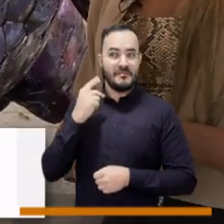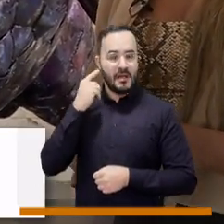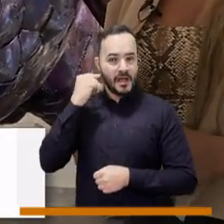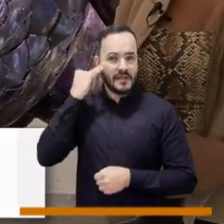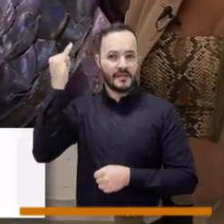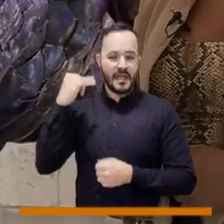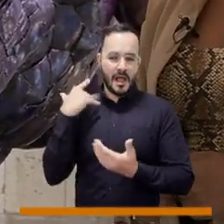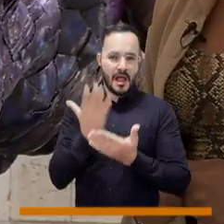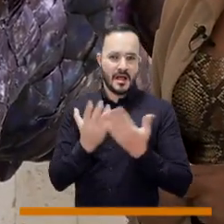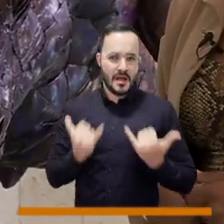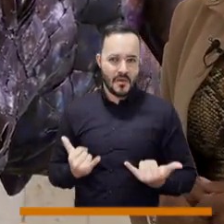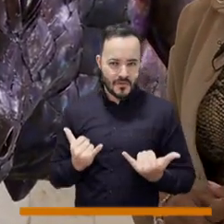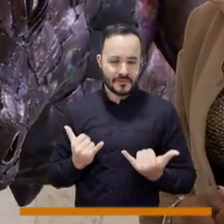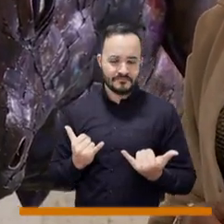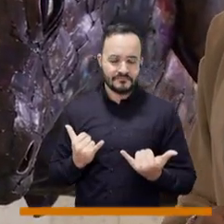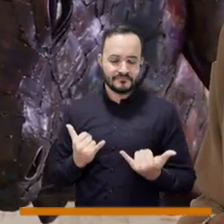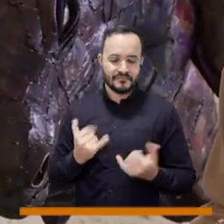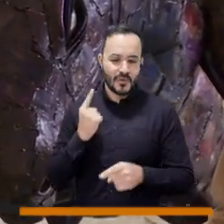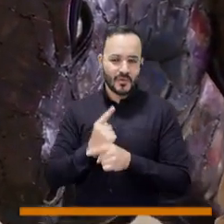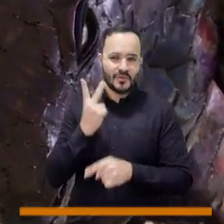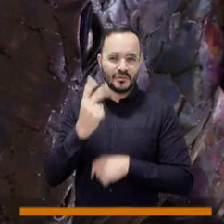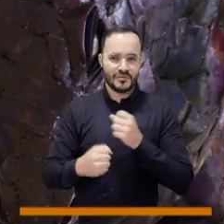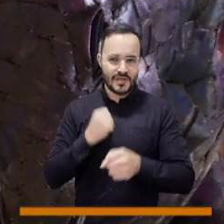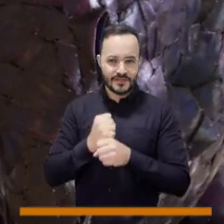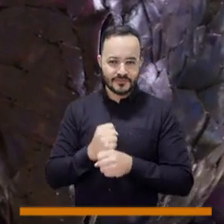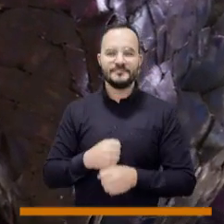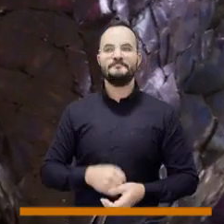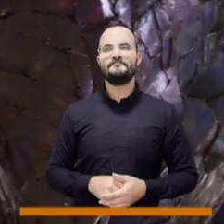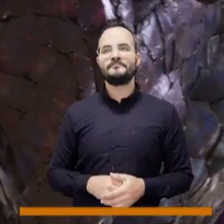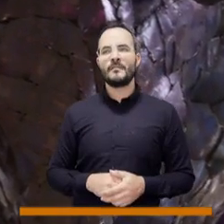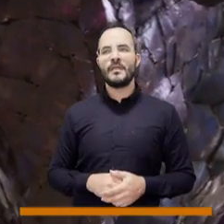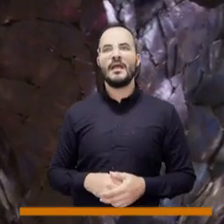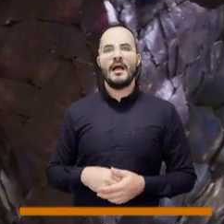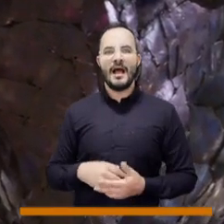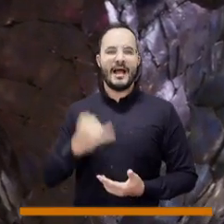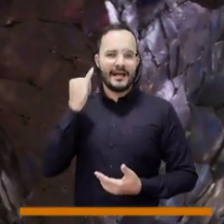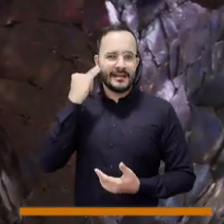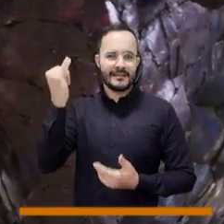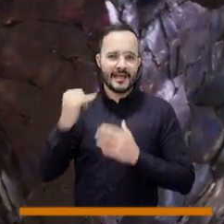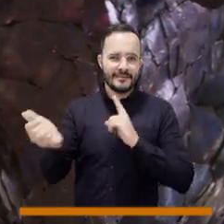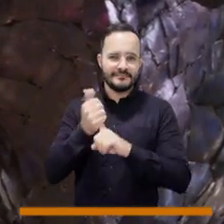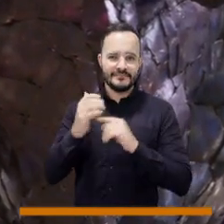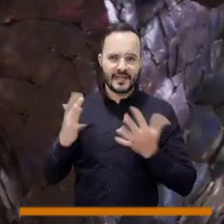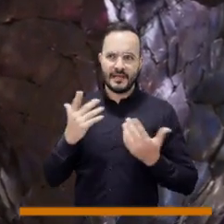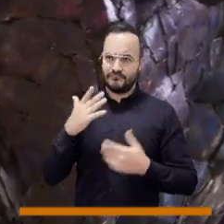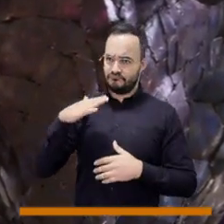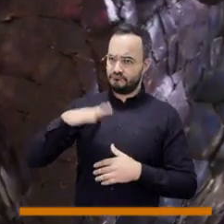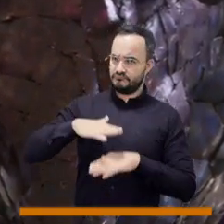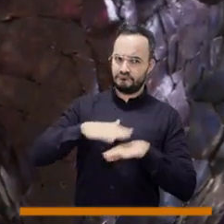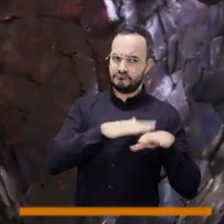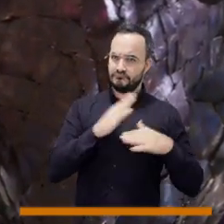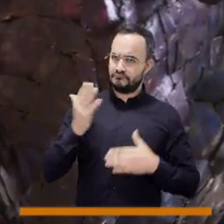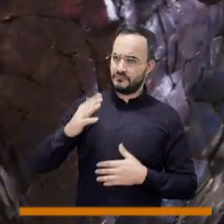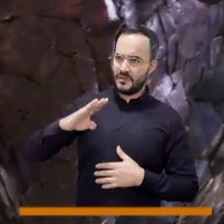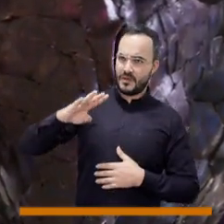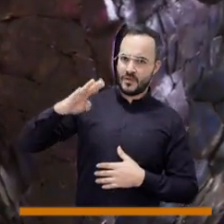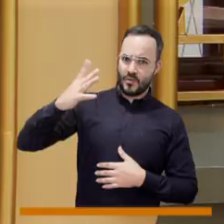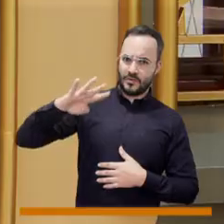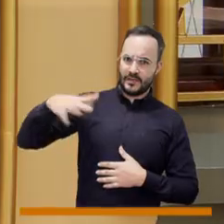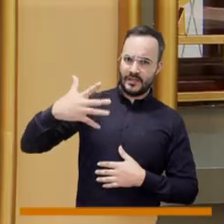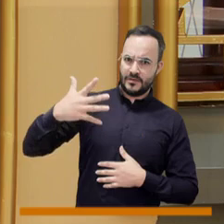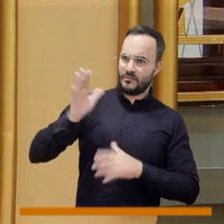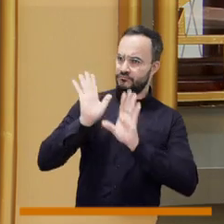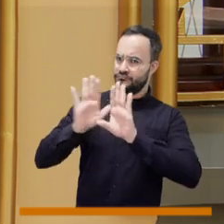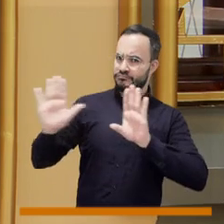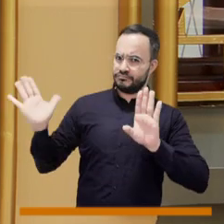idea, traje la idea acá a la presidencia, que es Hacienda del Portal, de crear aquí galerías de arte, sobre todo en el quinto piso. La